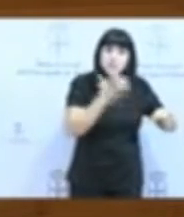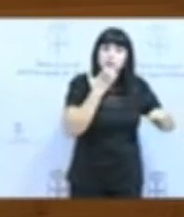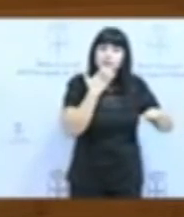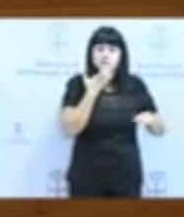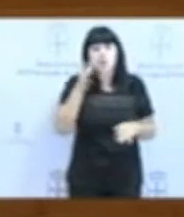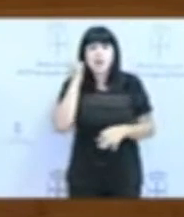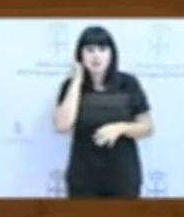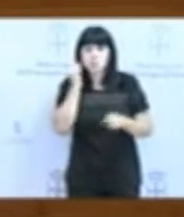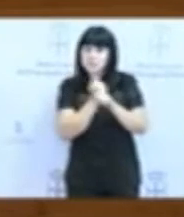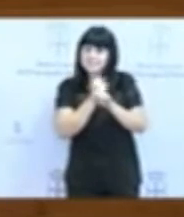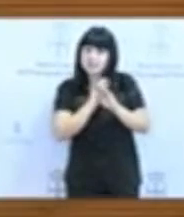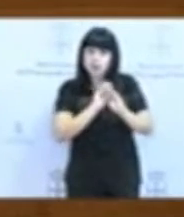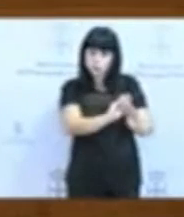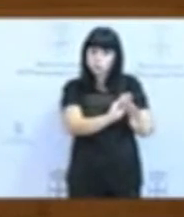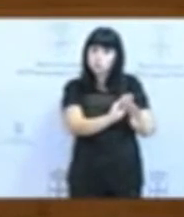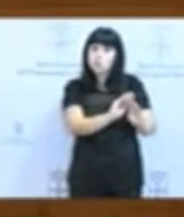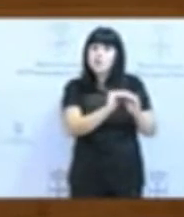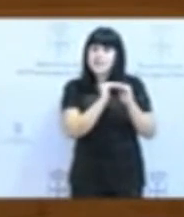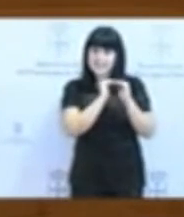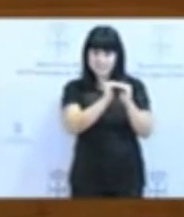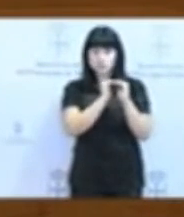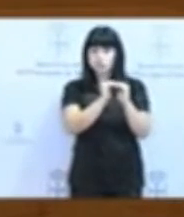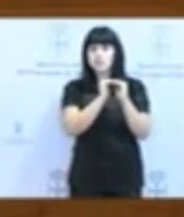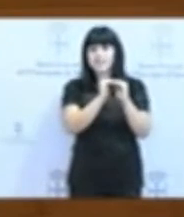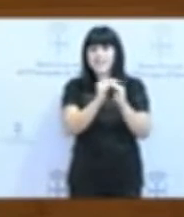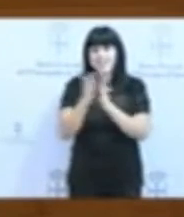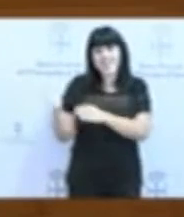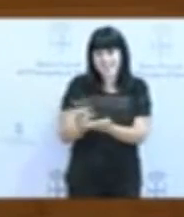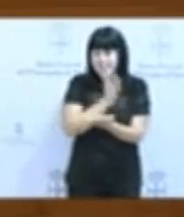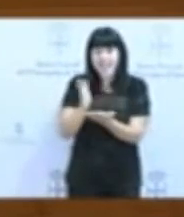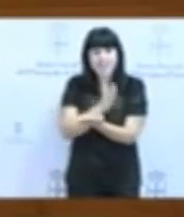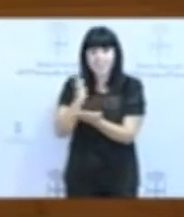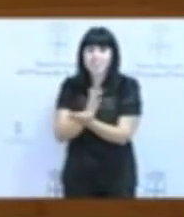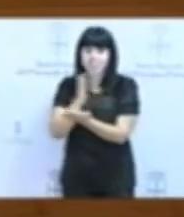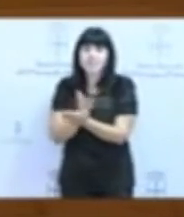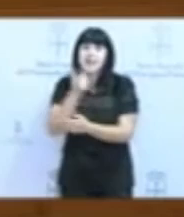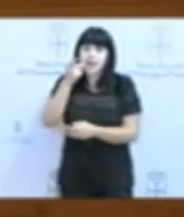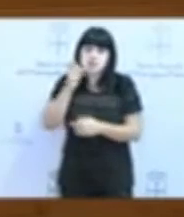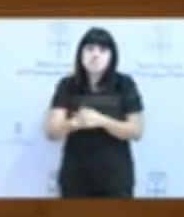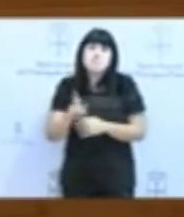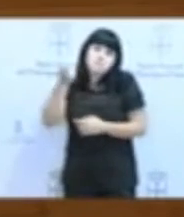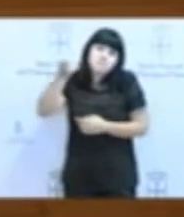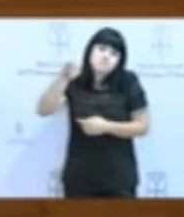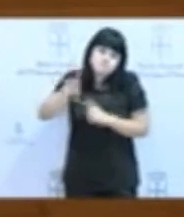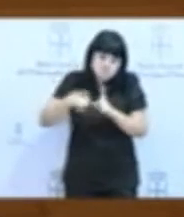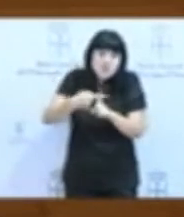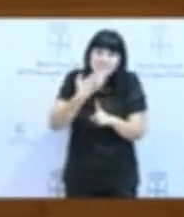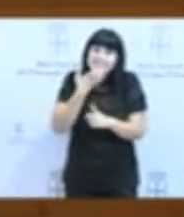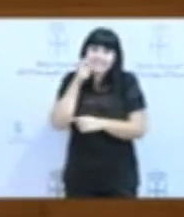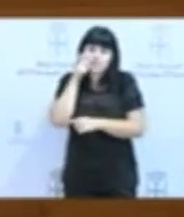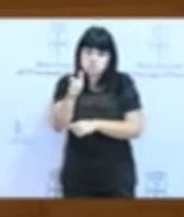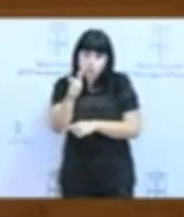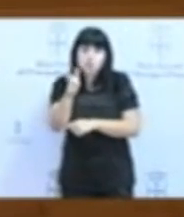la sostenibilidad en unas vidas cada vez más precarias, y más cuando se hacen en el mundo rural, y más cuando se hace pues de espaldas